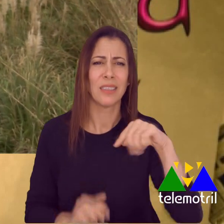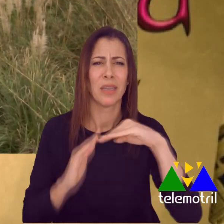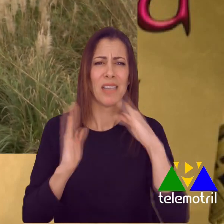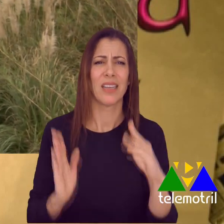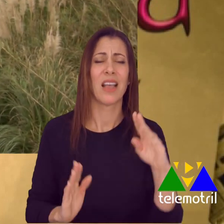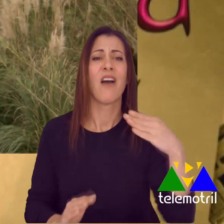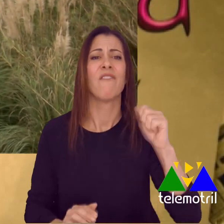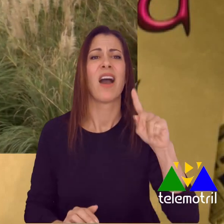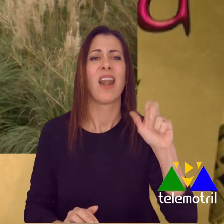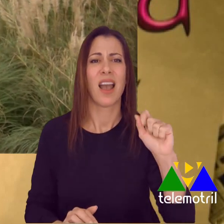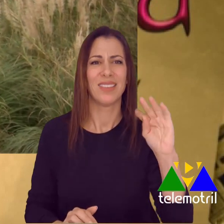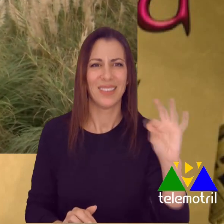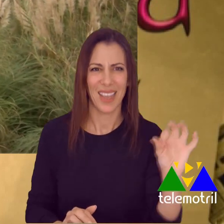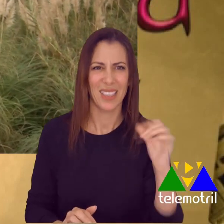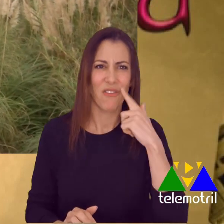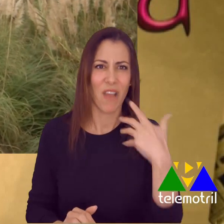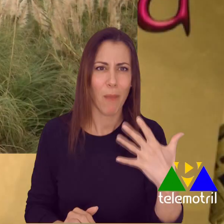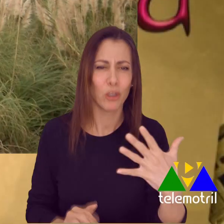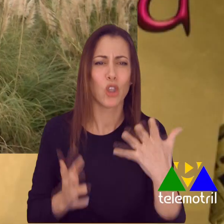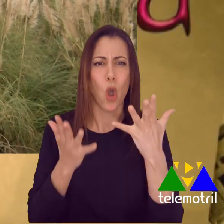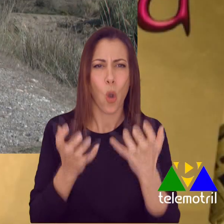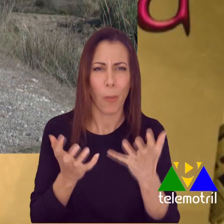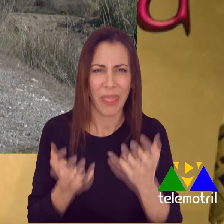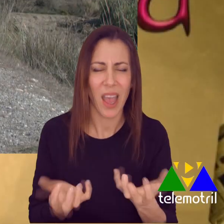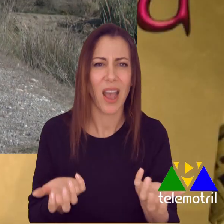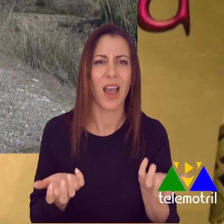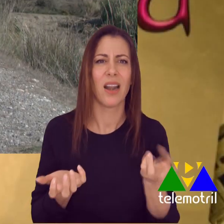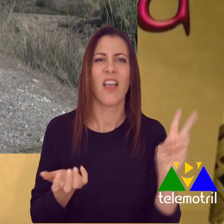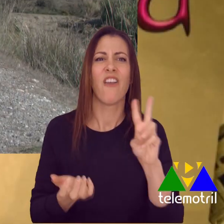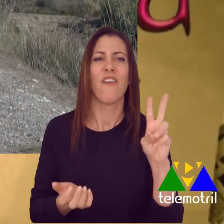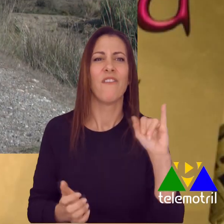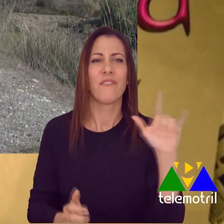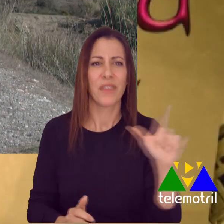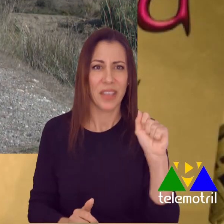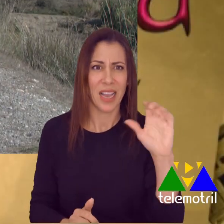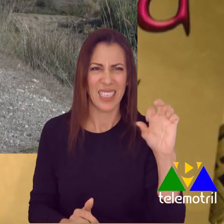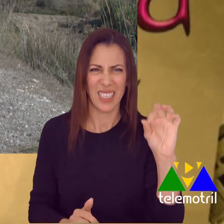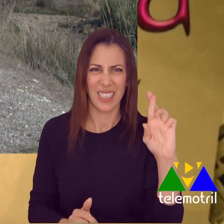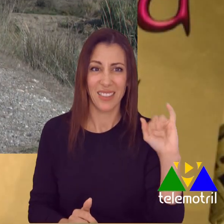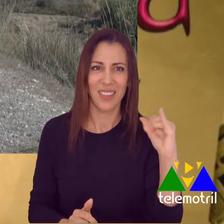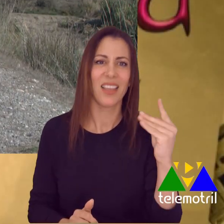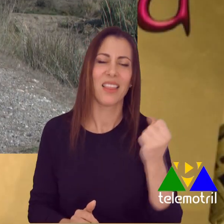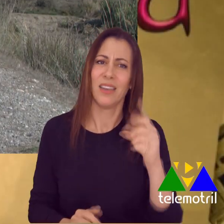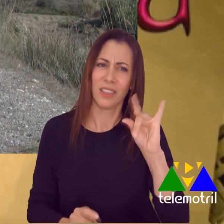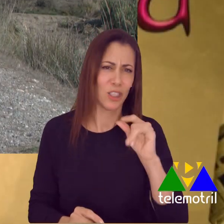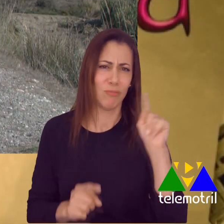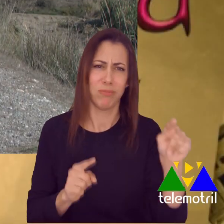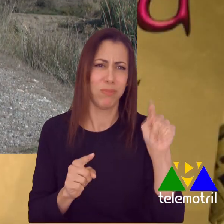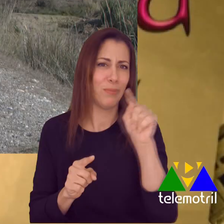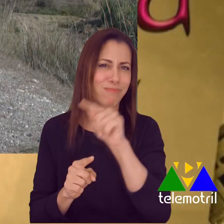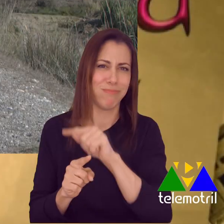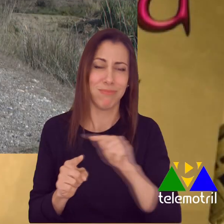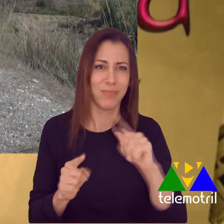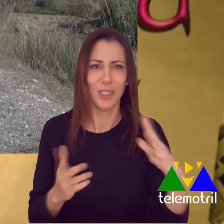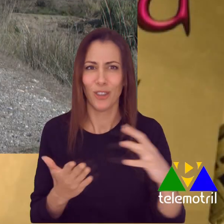balates famosos, es decir, el humedal, Villastrida. Bueno, vamos a pasar por una zona. Balate de los Cinillos, balate